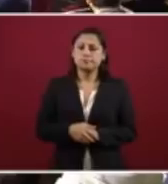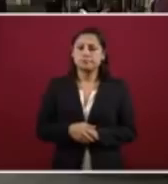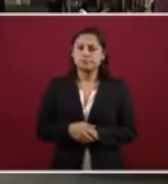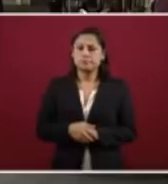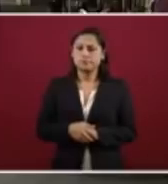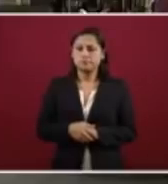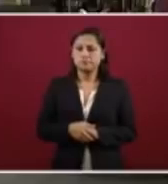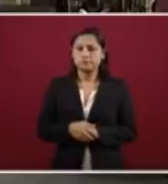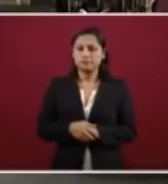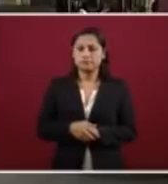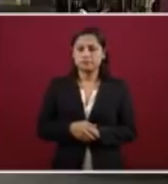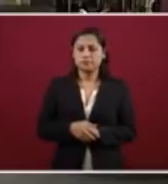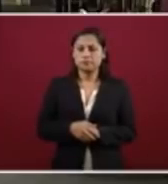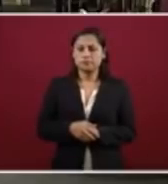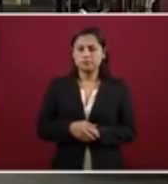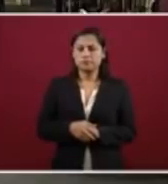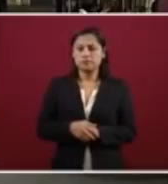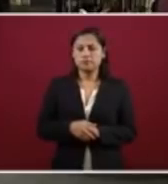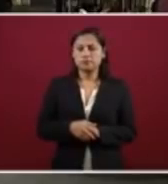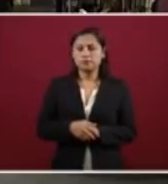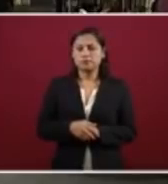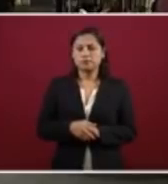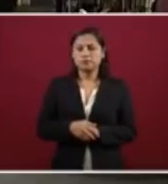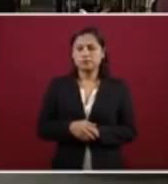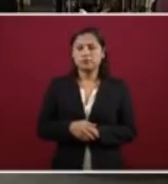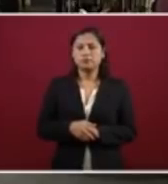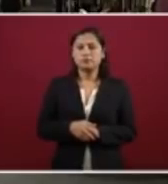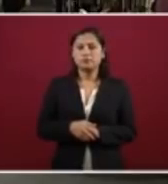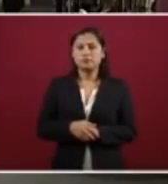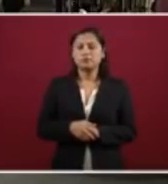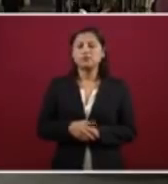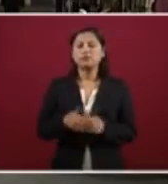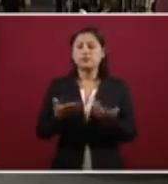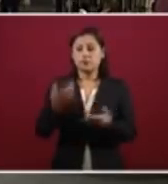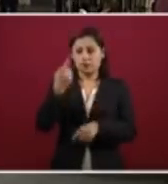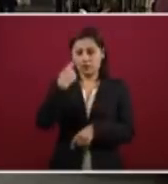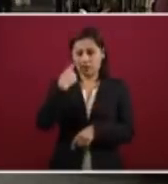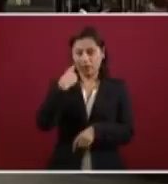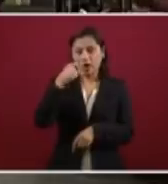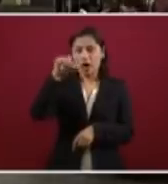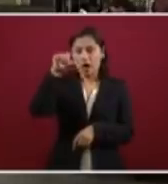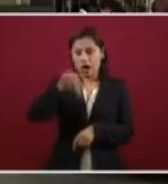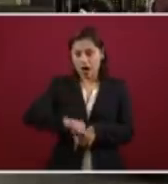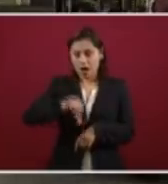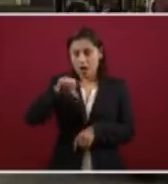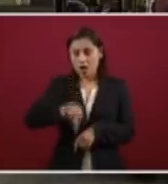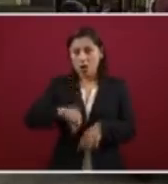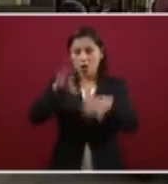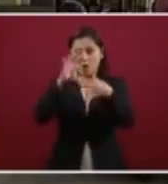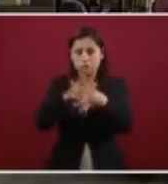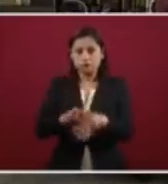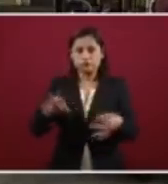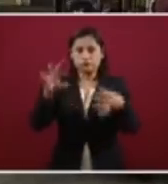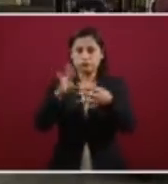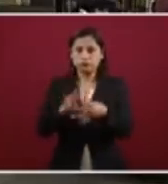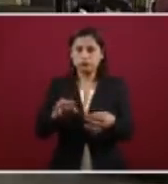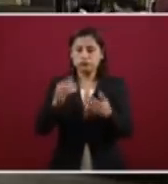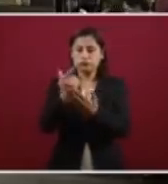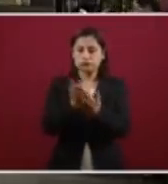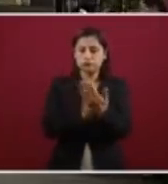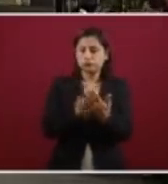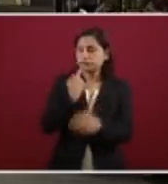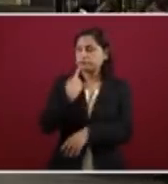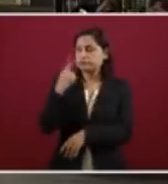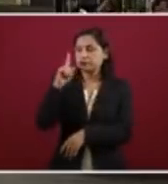Si les parece, hoy se informa sobre las denuncias presentadas.